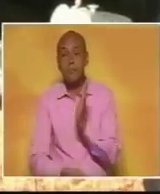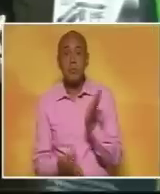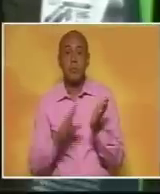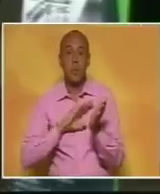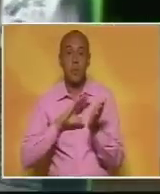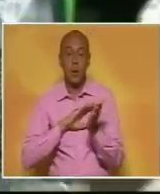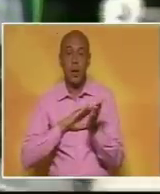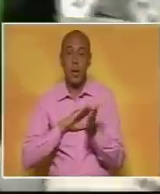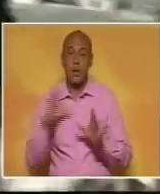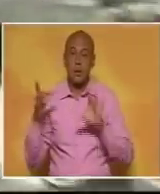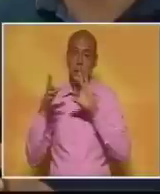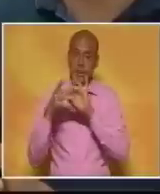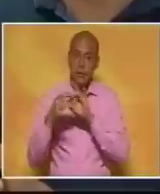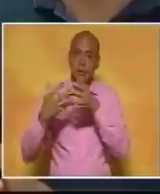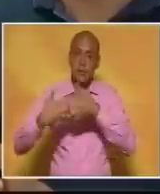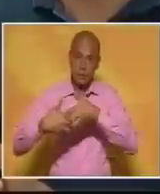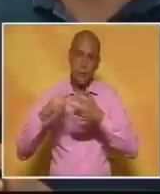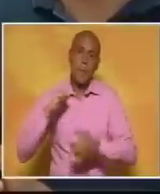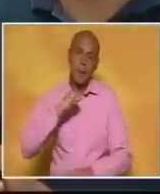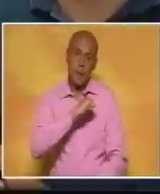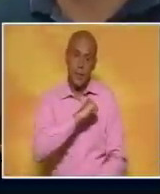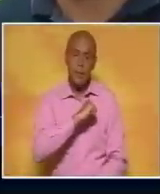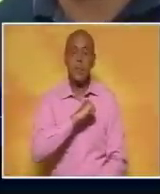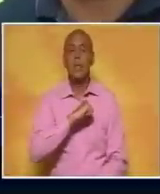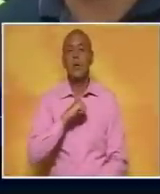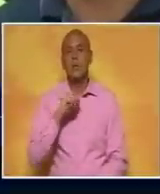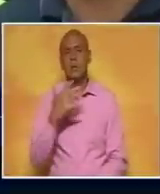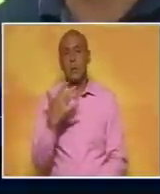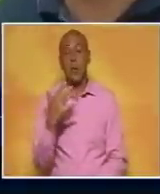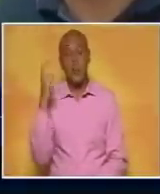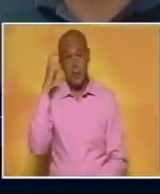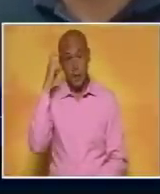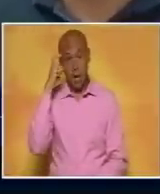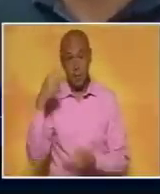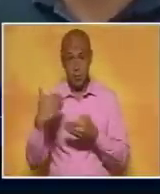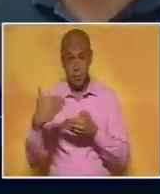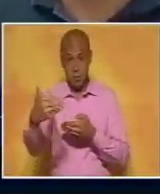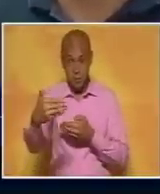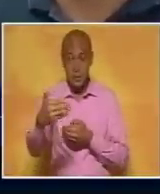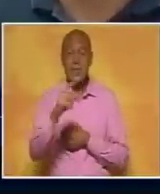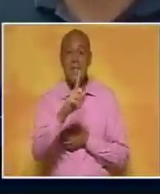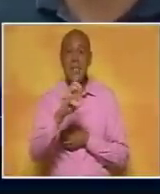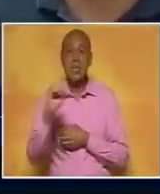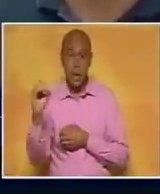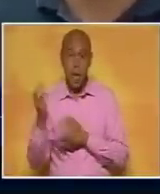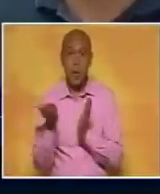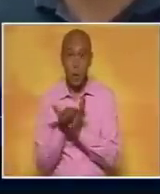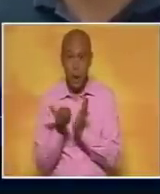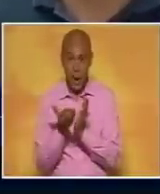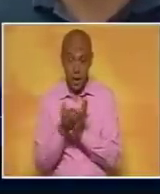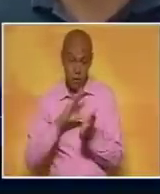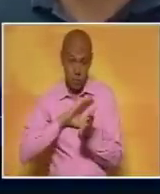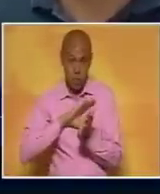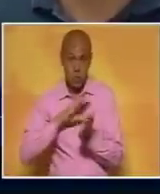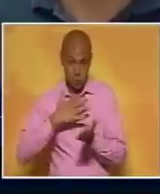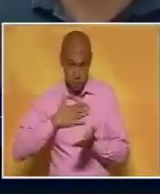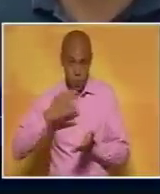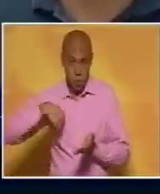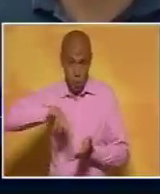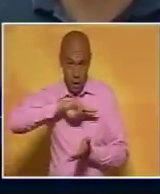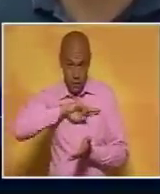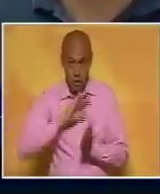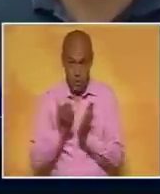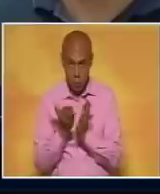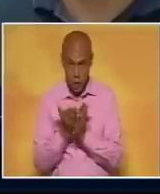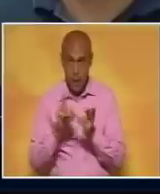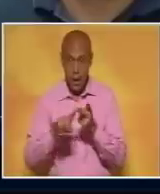con el sector privado. Se van a donar en los próximos días para 100 escuelas nuestras, tanto escuelas estatales